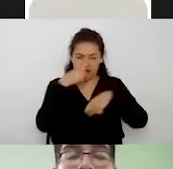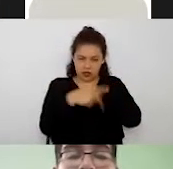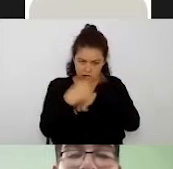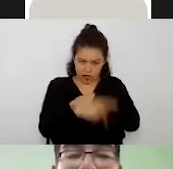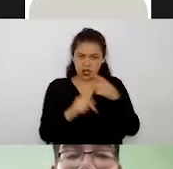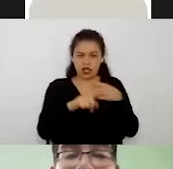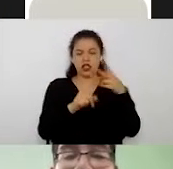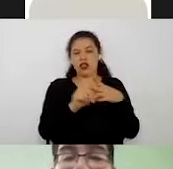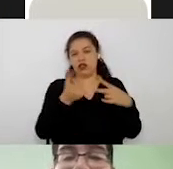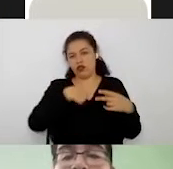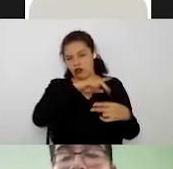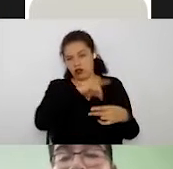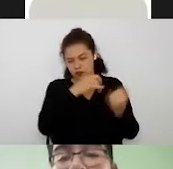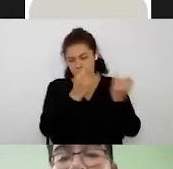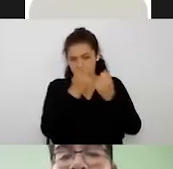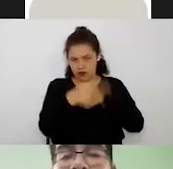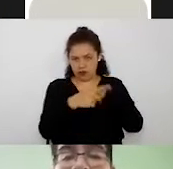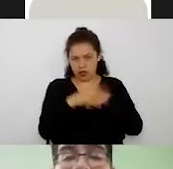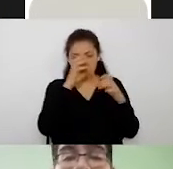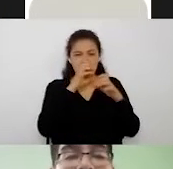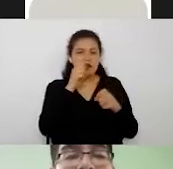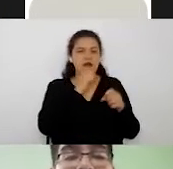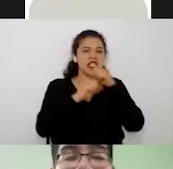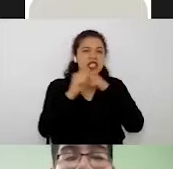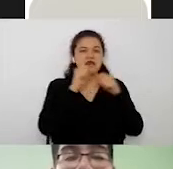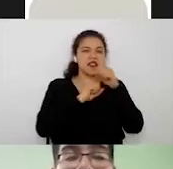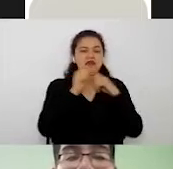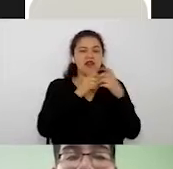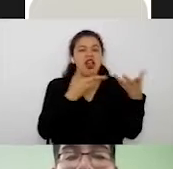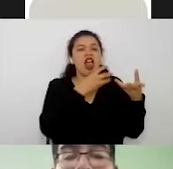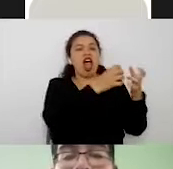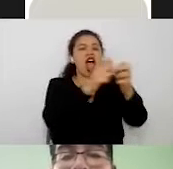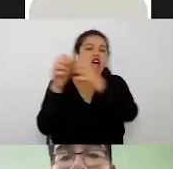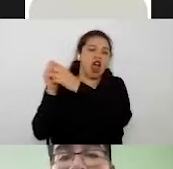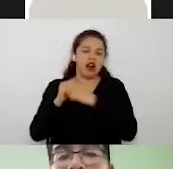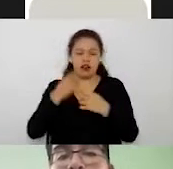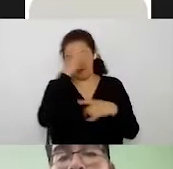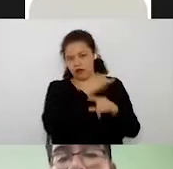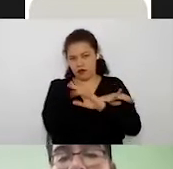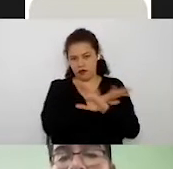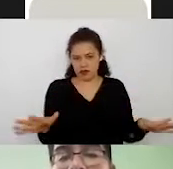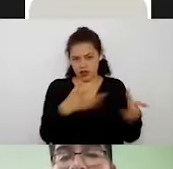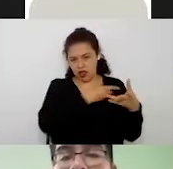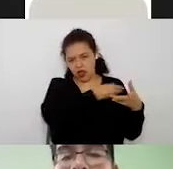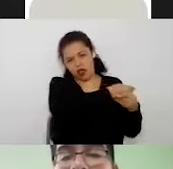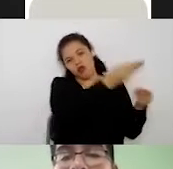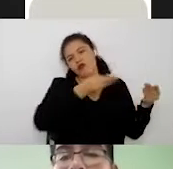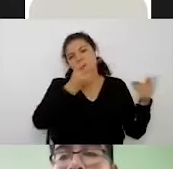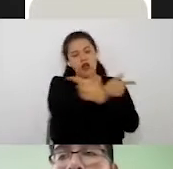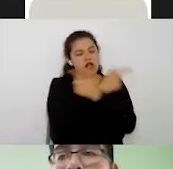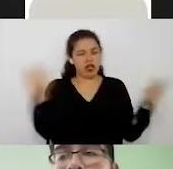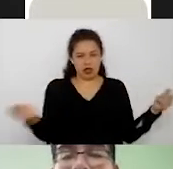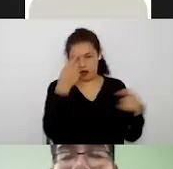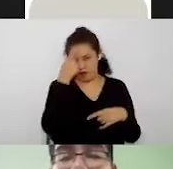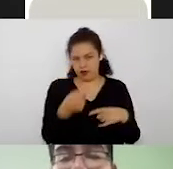riesgo a nosotros mismos, creando rumores, eh, que toda esta información corra a lo mejor